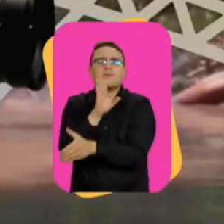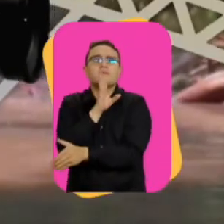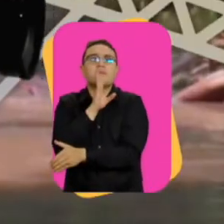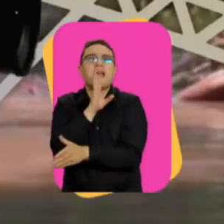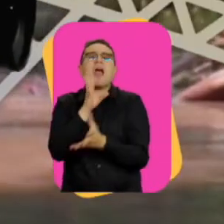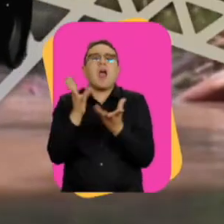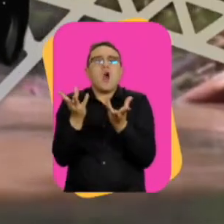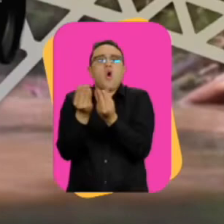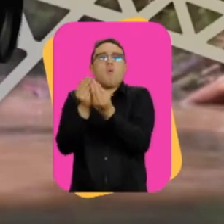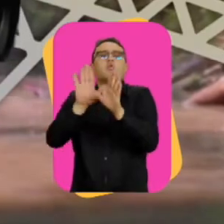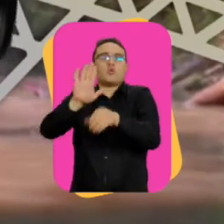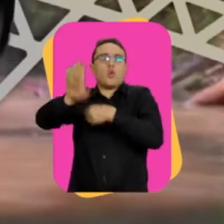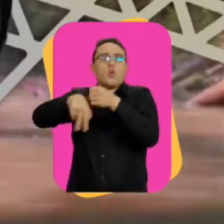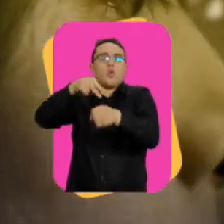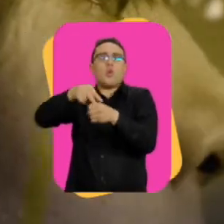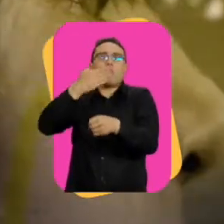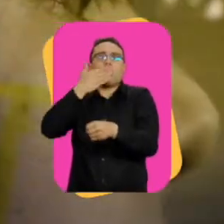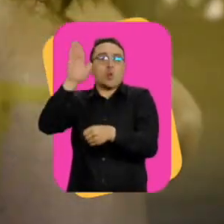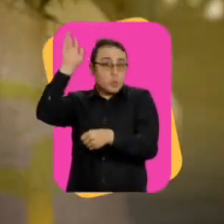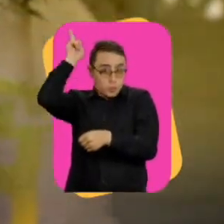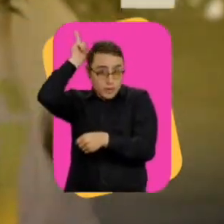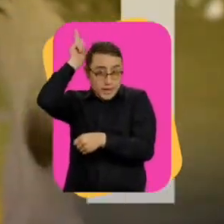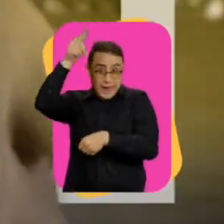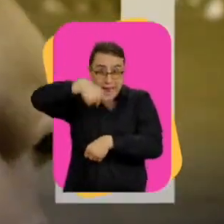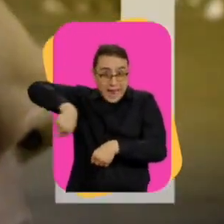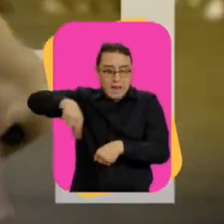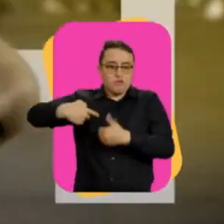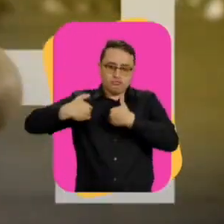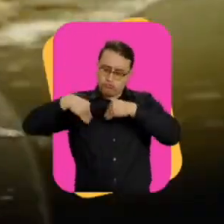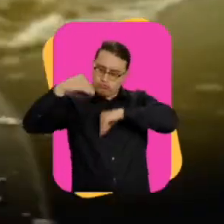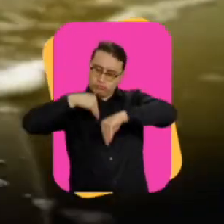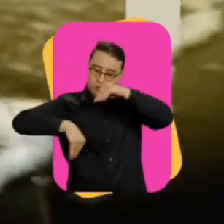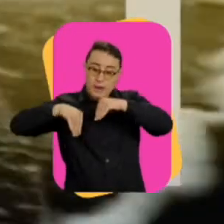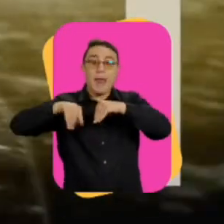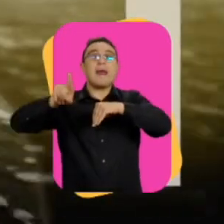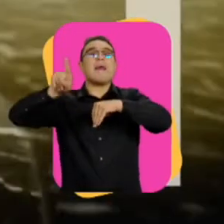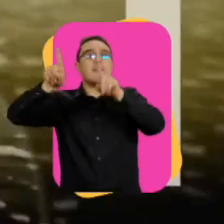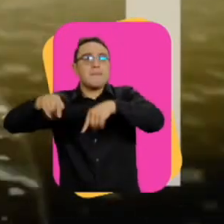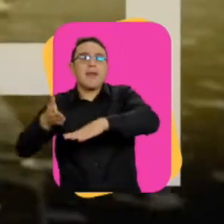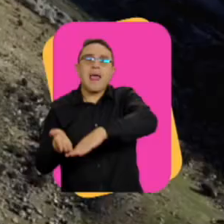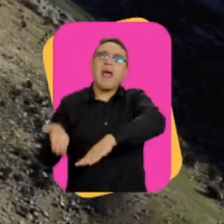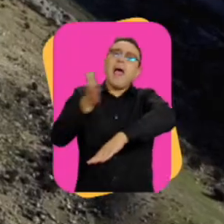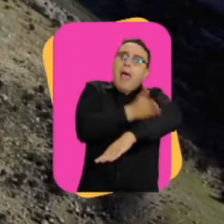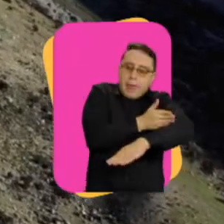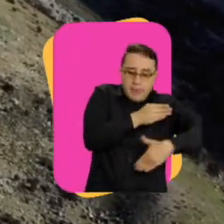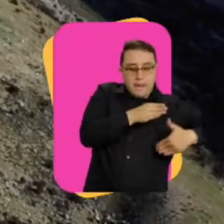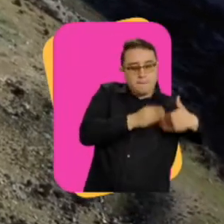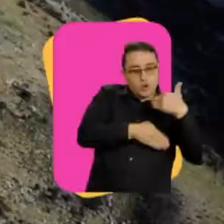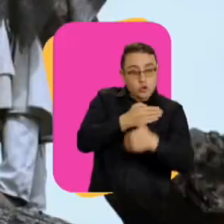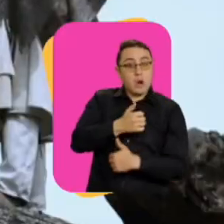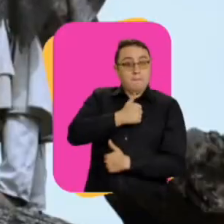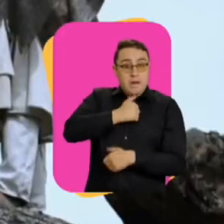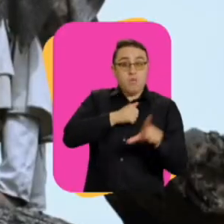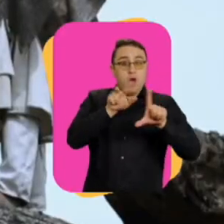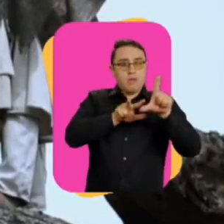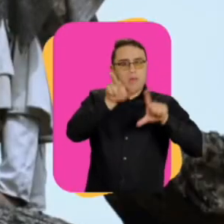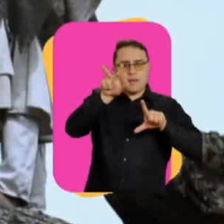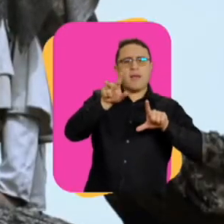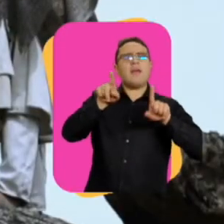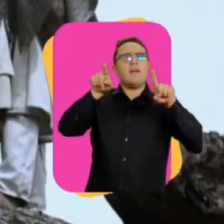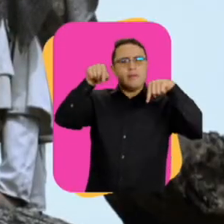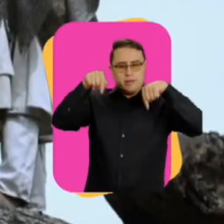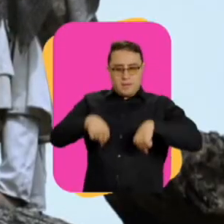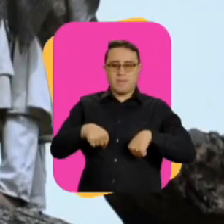directoras indígenas, tiene todo un proceso de laboratorios de formación con ellos, donde nosotros mismos desde Canal 13, también